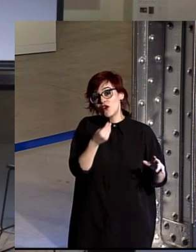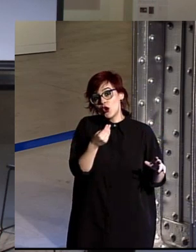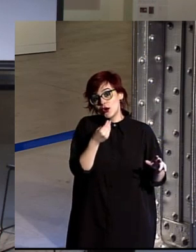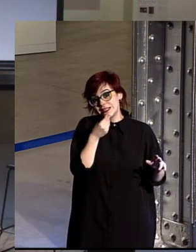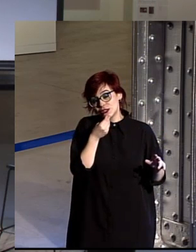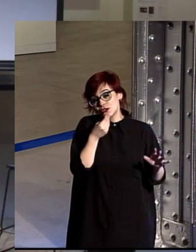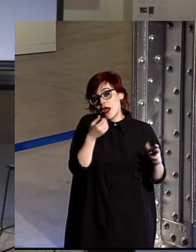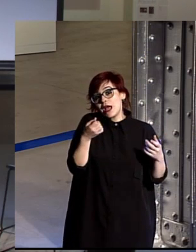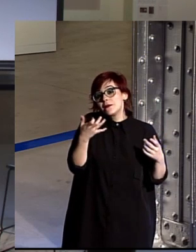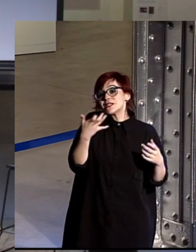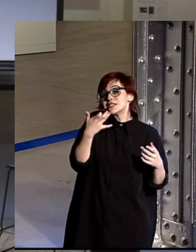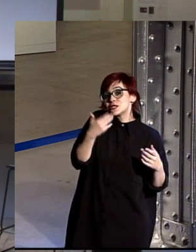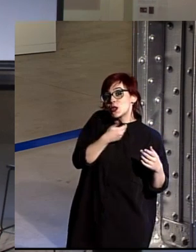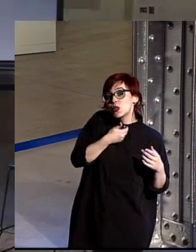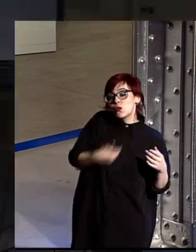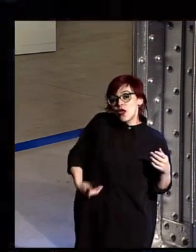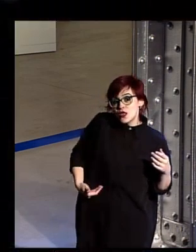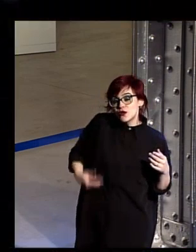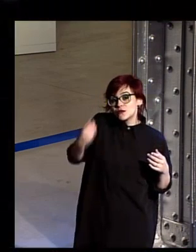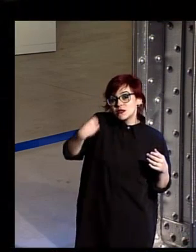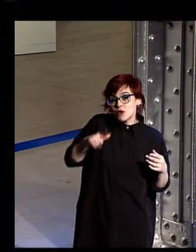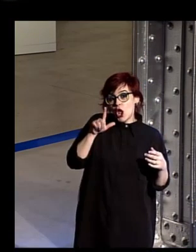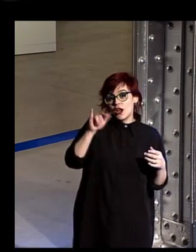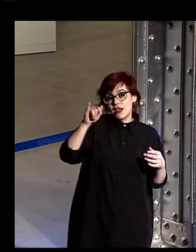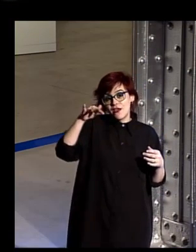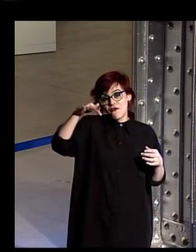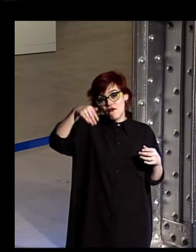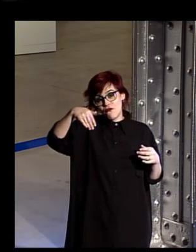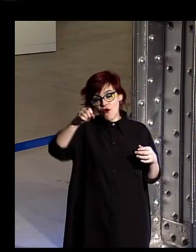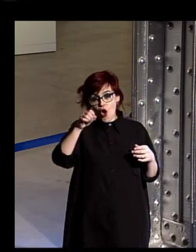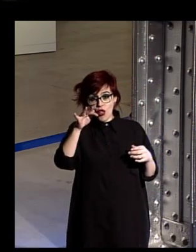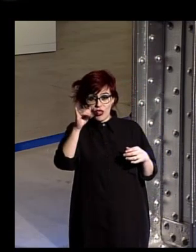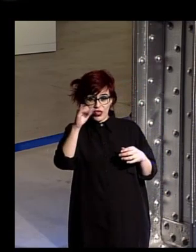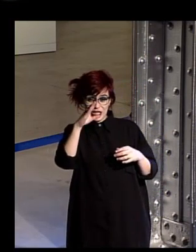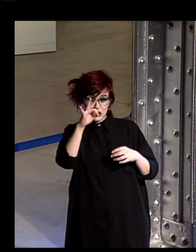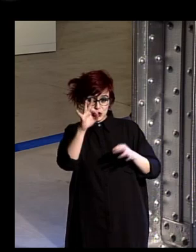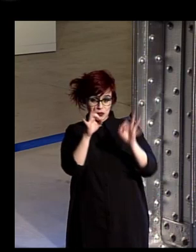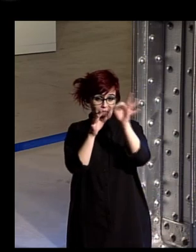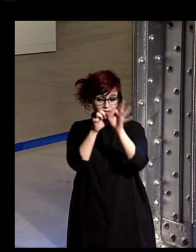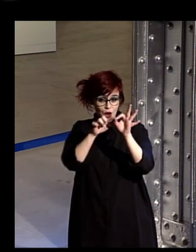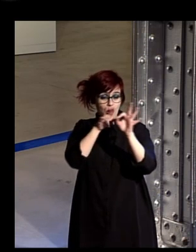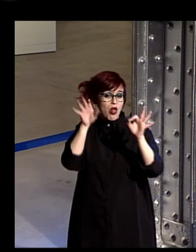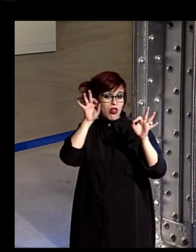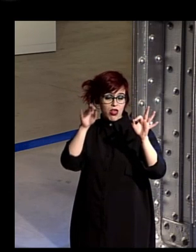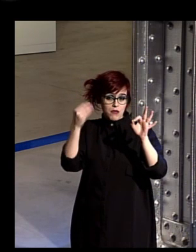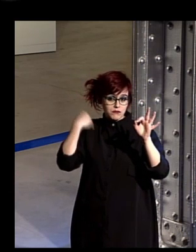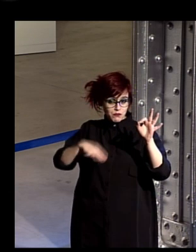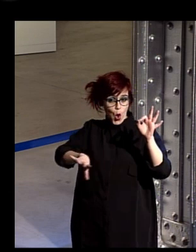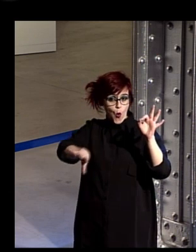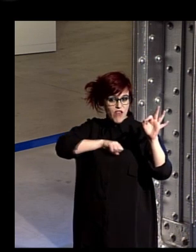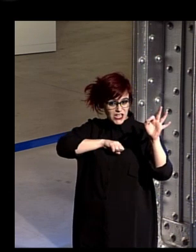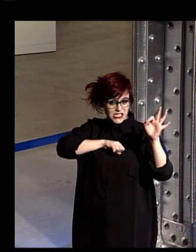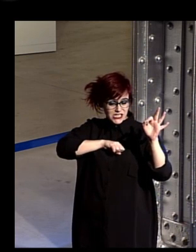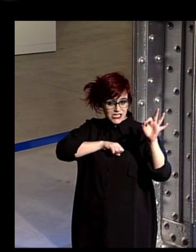dueño de este linfocito, de un linfocito humano infectado por VIH y podéis ver el tamaño comparativo de los puntitos azules. Cada puntito azul